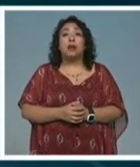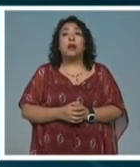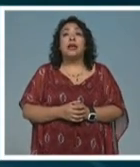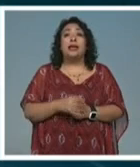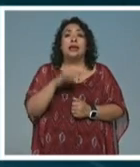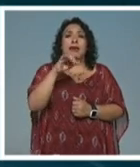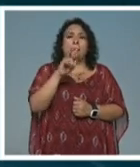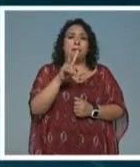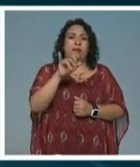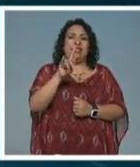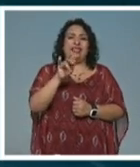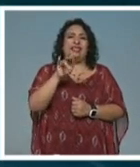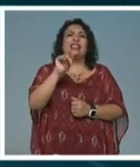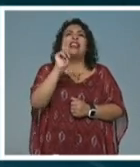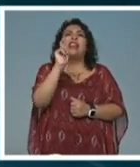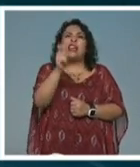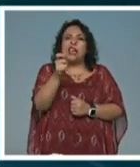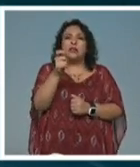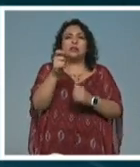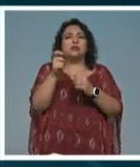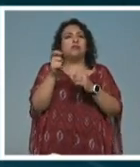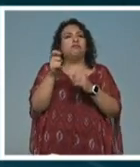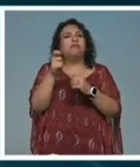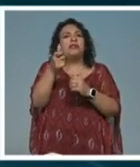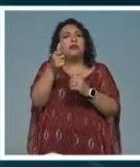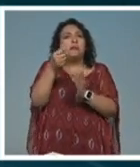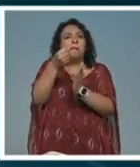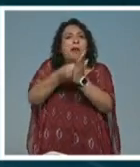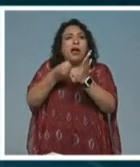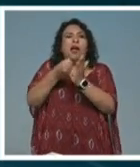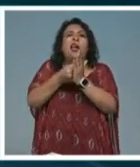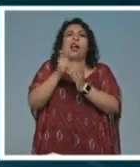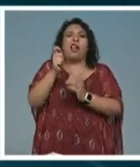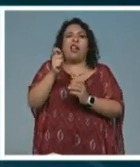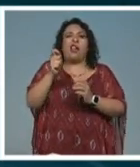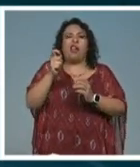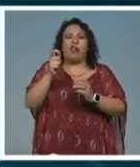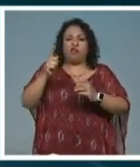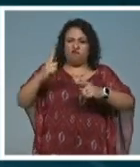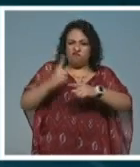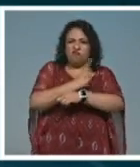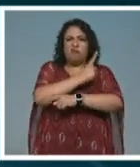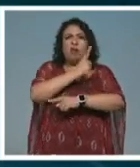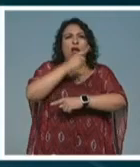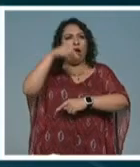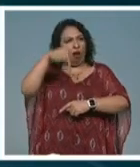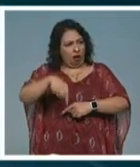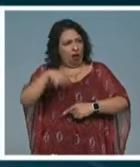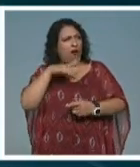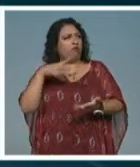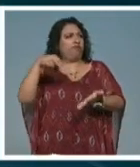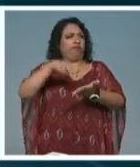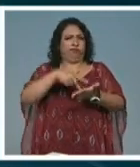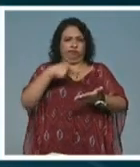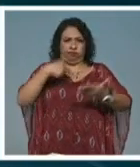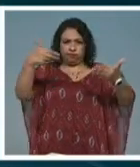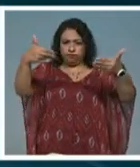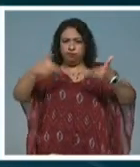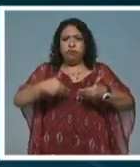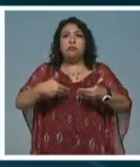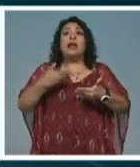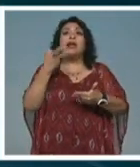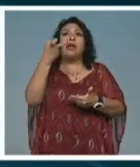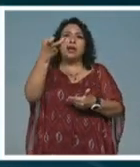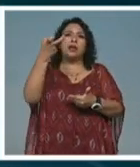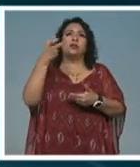Vindictas es como una proclama, ¿no? Porque vindictas es sinónimo de venganza, ¿no? Aquí estamos presente y esto es lo que tenemos